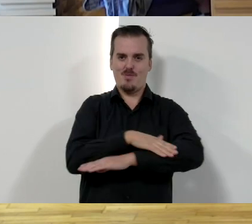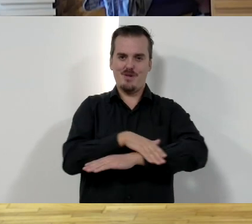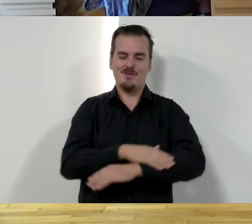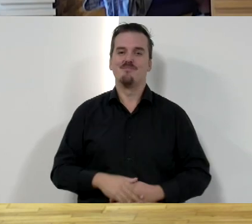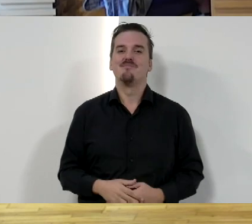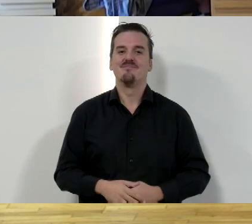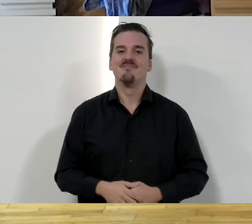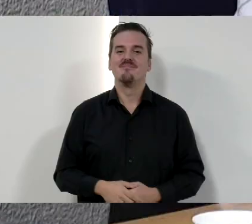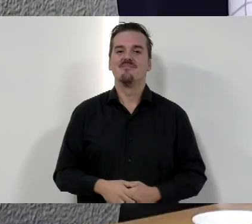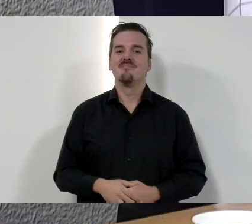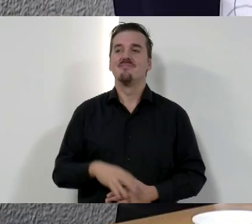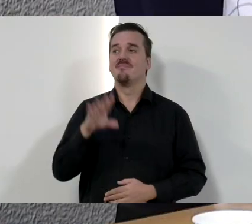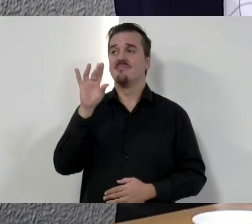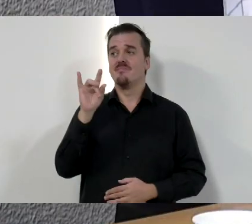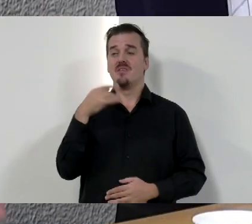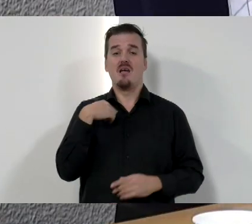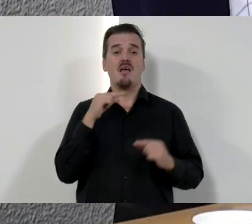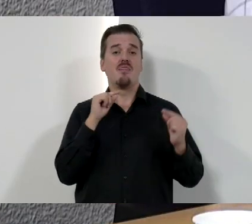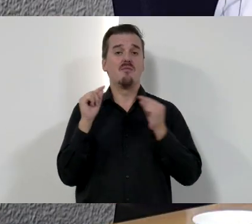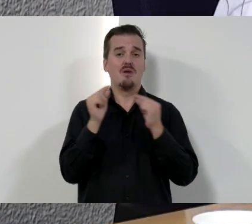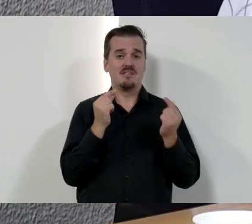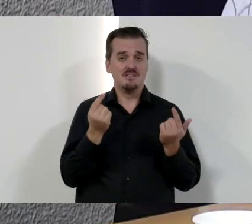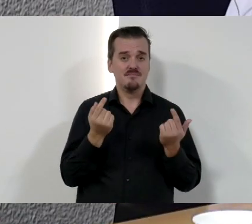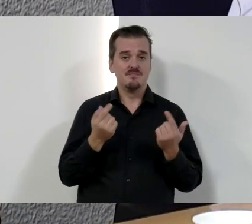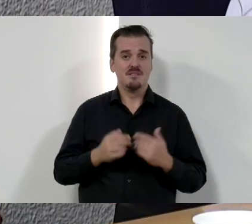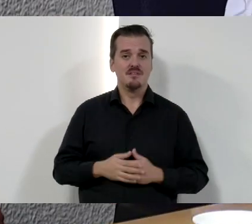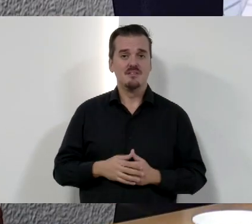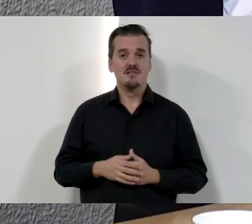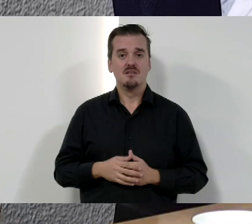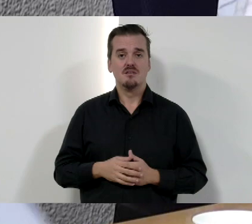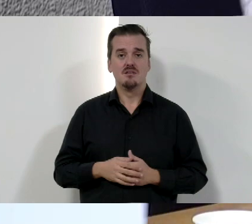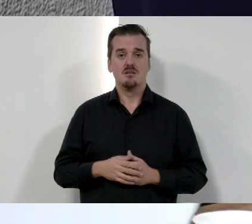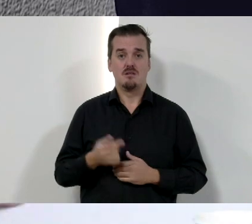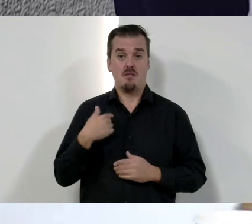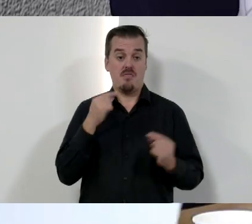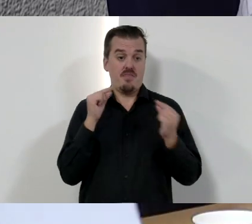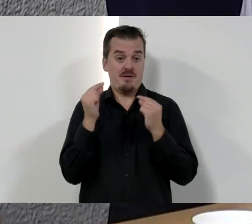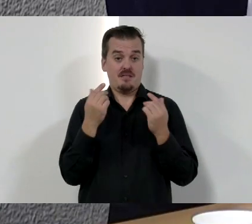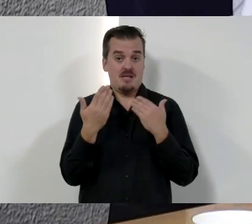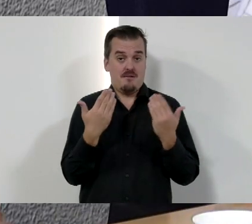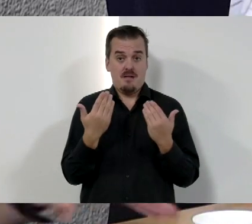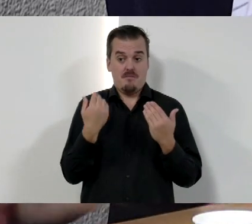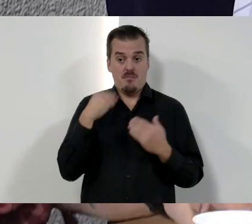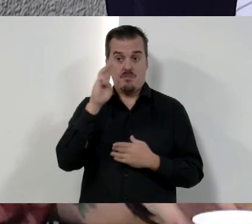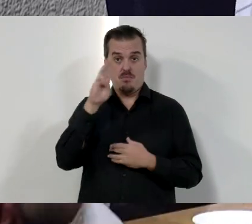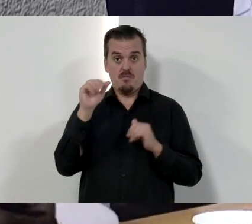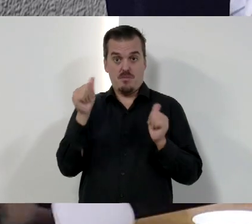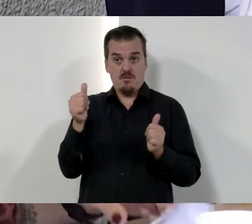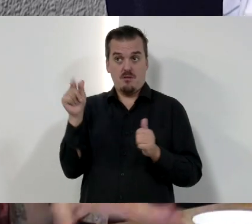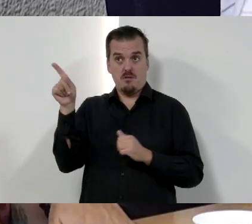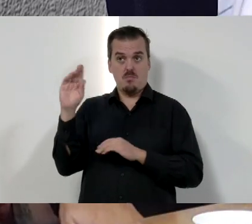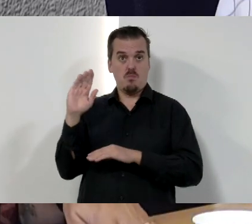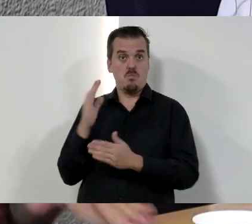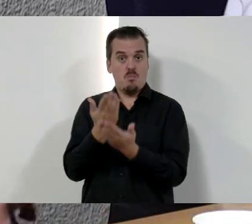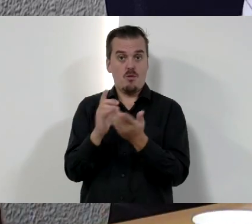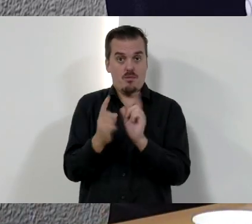Sí, se habla de la apertura de debate. Buenos días de nuevo. Ya ha abierto el debate el Partido Popular con su moción. Sí, cada